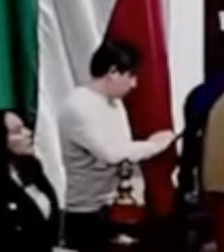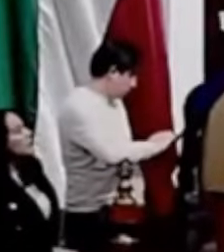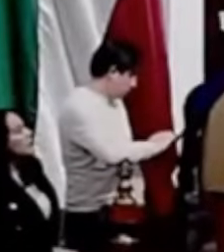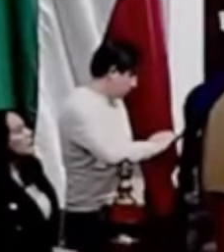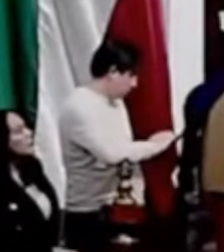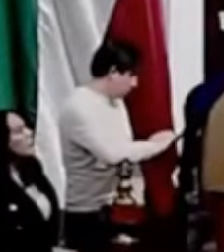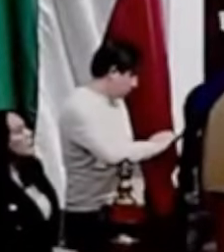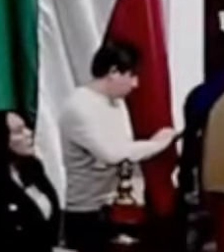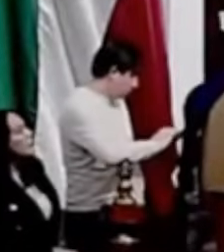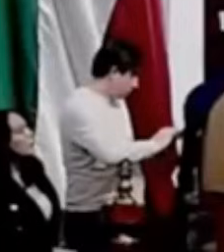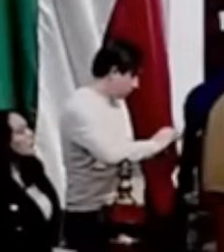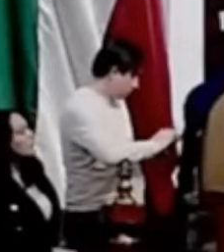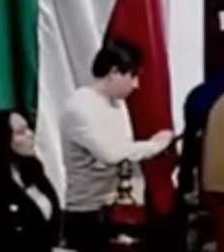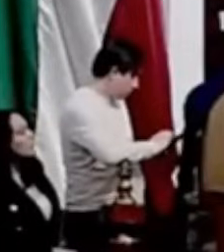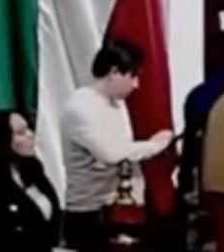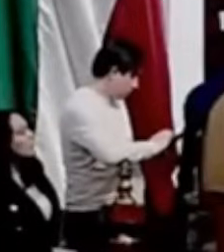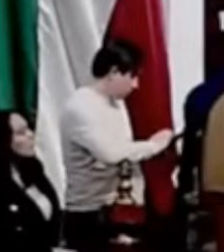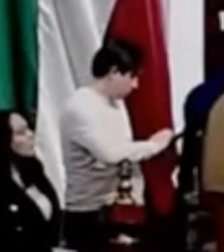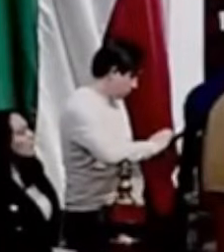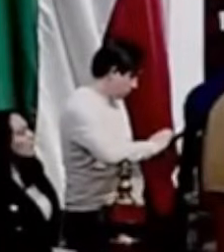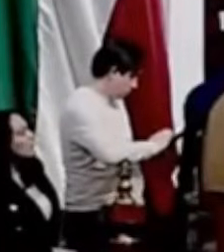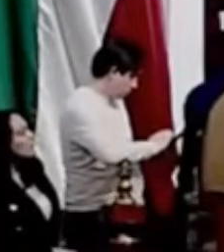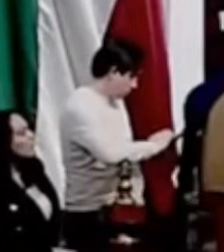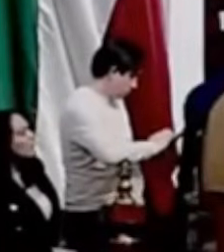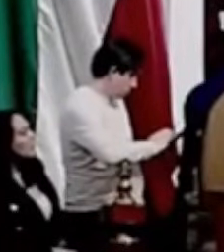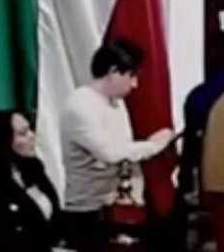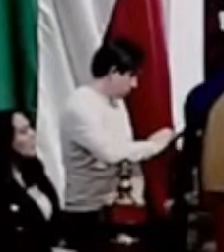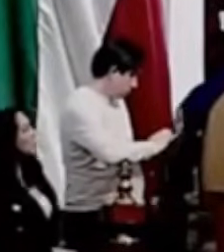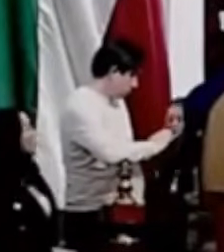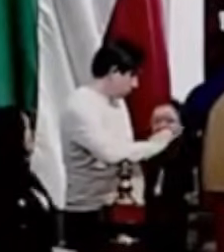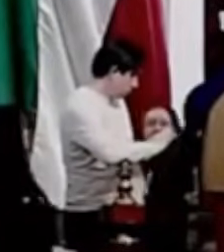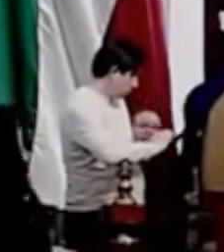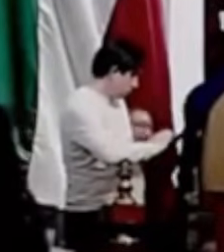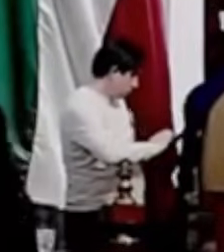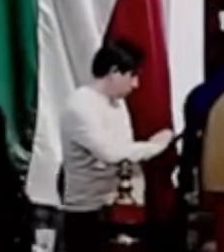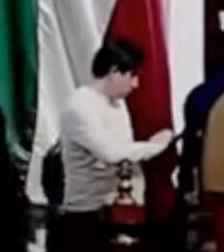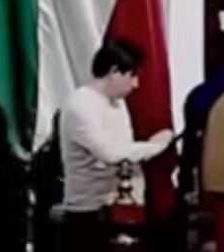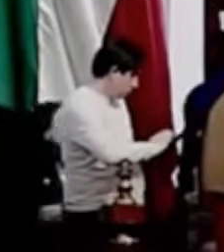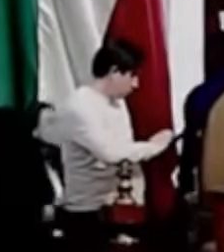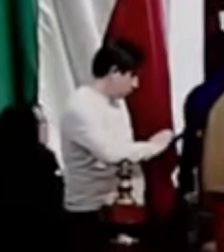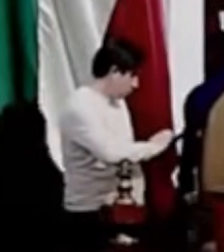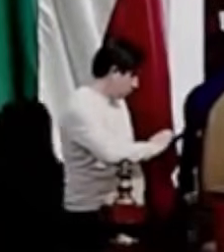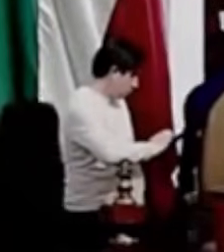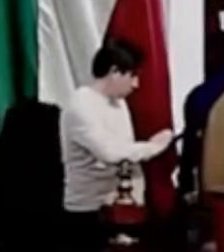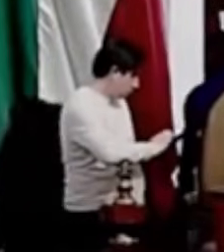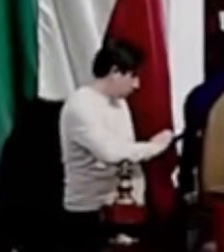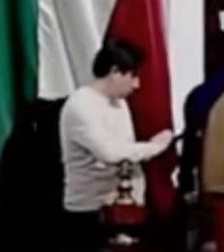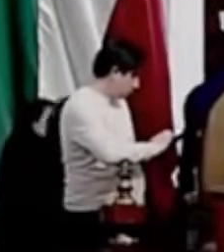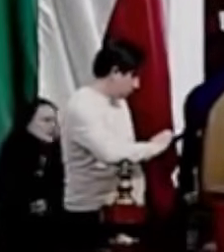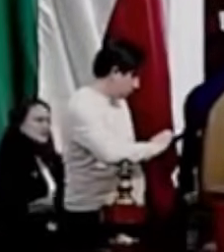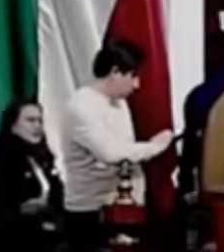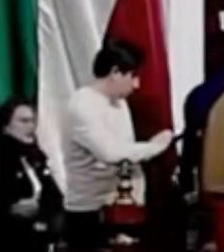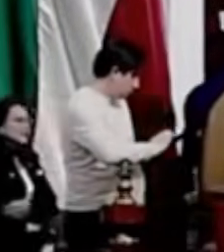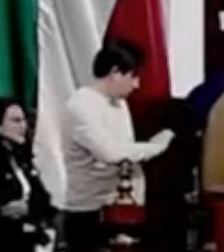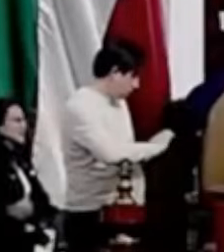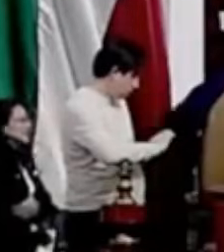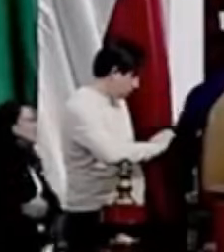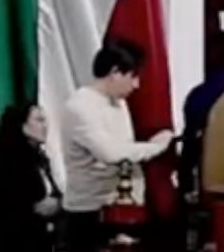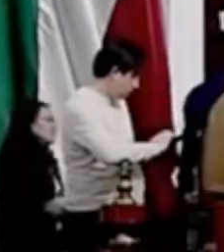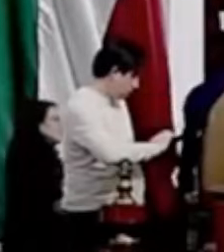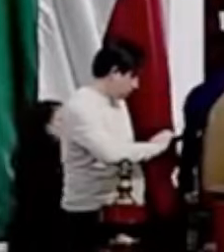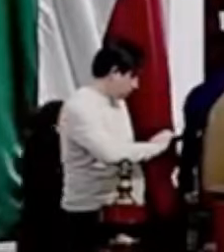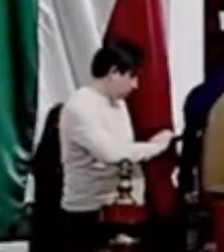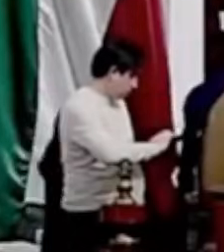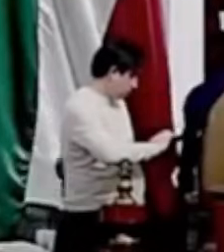Jucopo, convoca, platiquemos, no es necesario que haya violencia. Platicaba con los otros legisladores y las legisladoras,